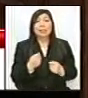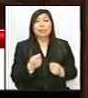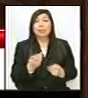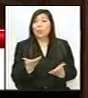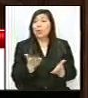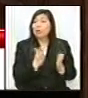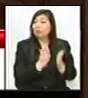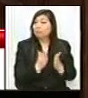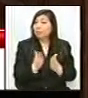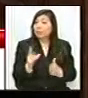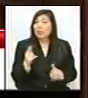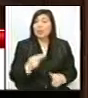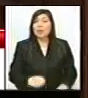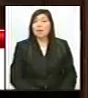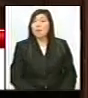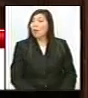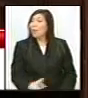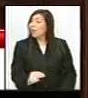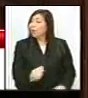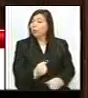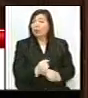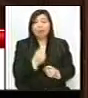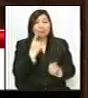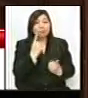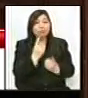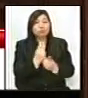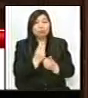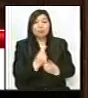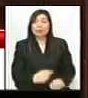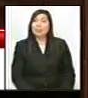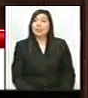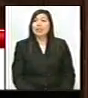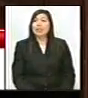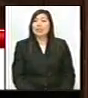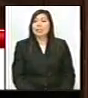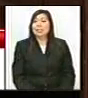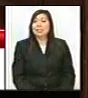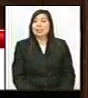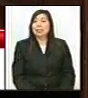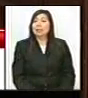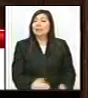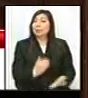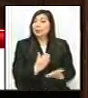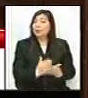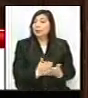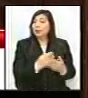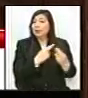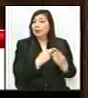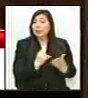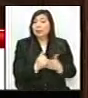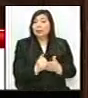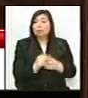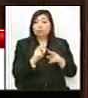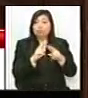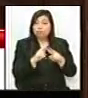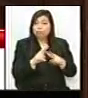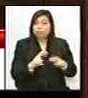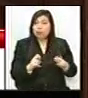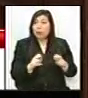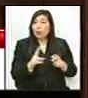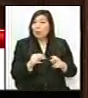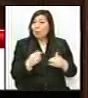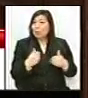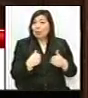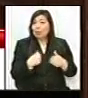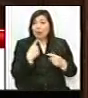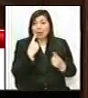de una estructura criminal. No hemos tomado conocimiento oportuno de una división de roles entre los investigados y no hemos